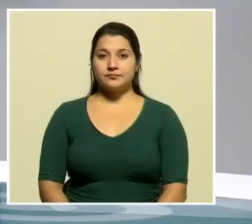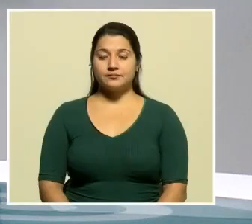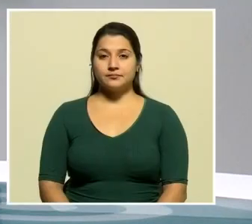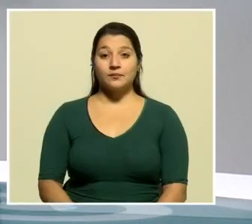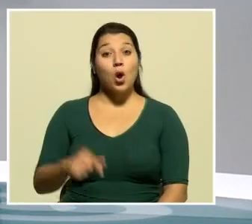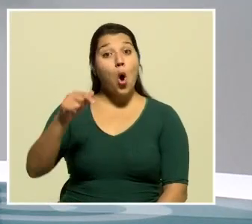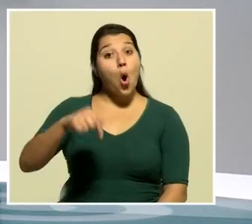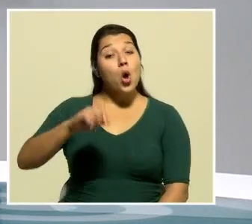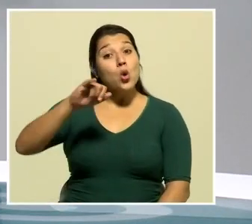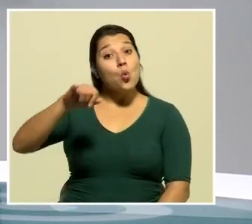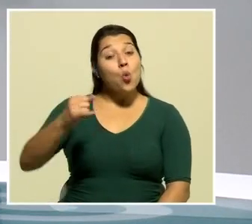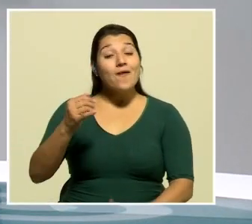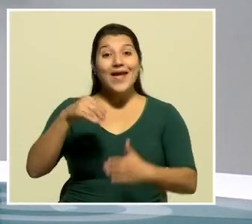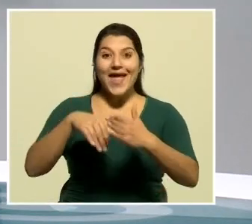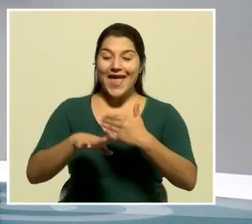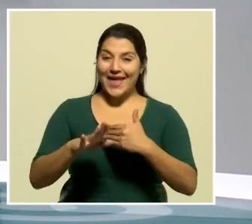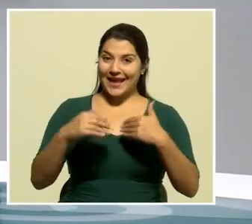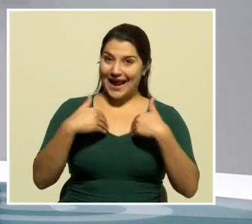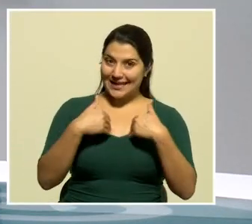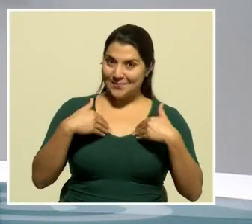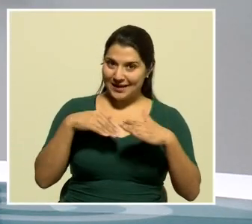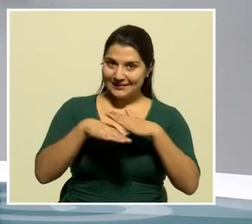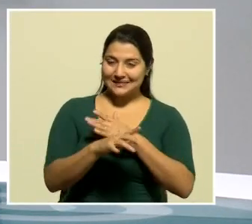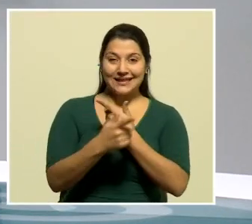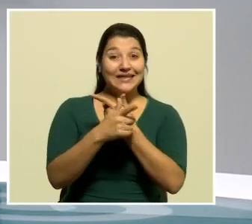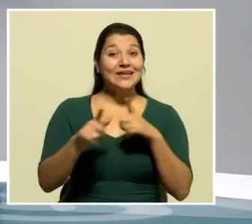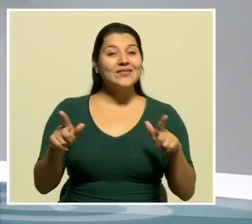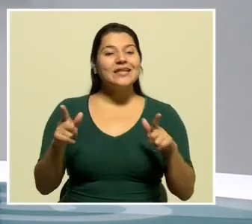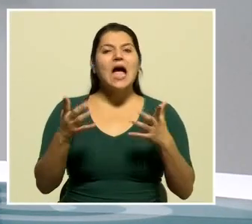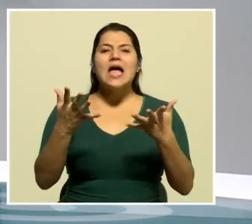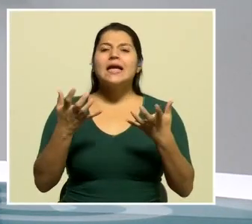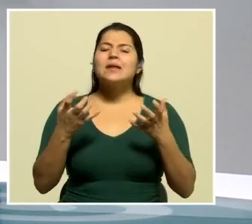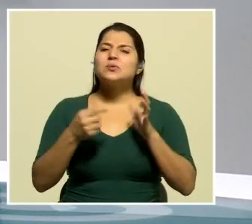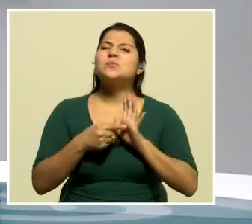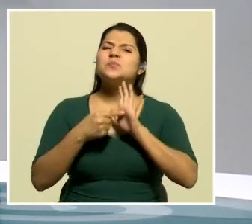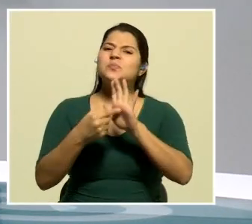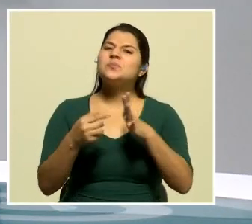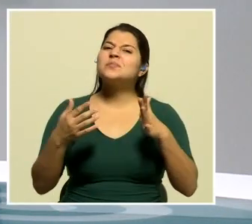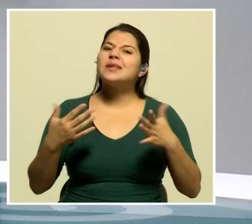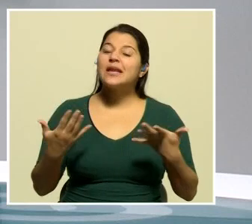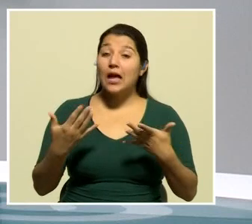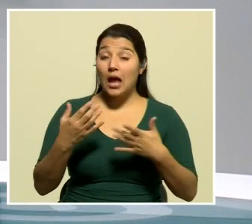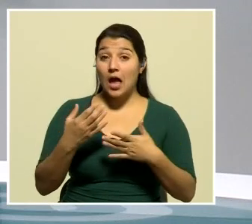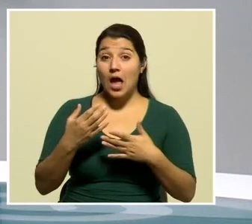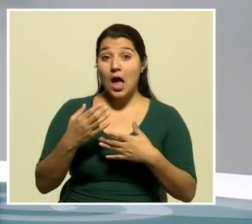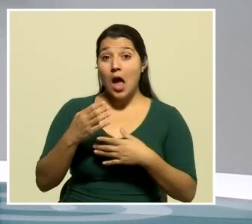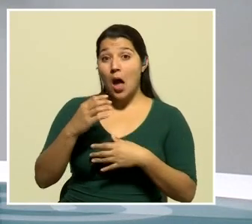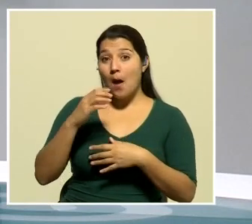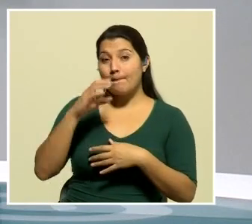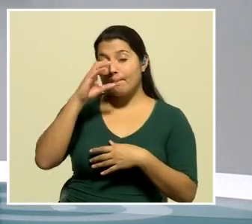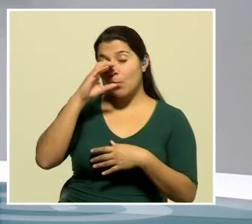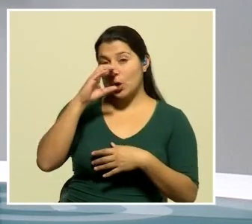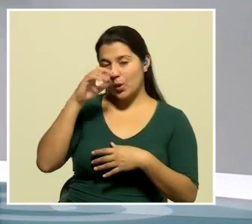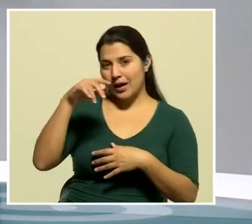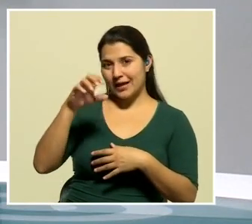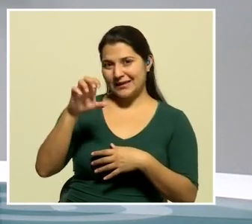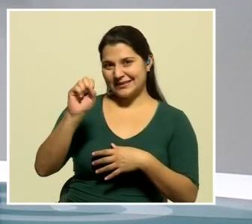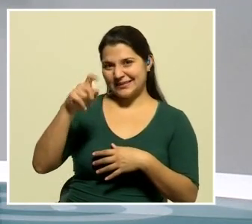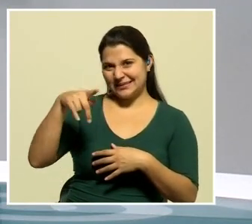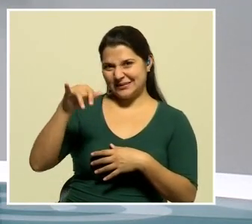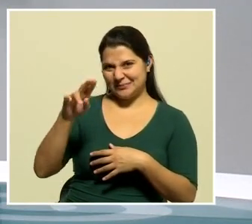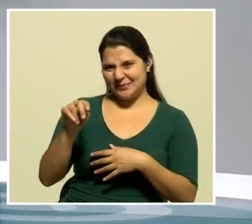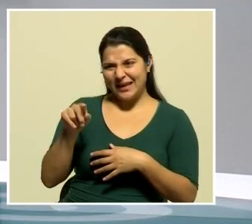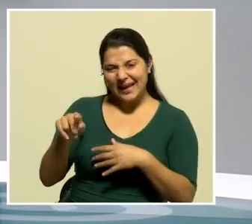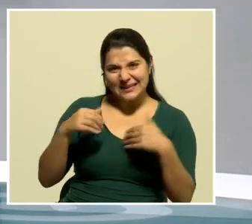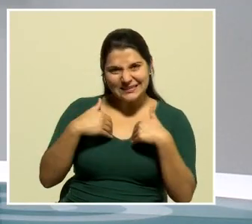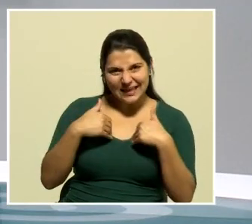Y este jueves en nuestra sección Animales en Libertad le presentamos al puercoespín centroamericano. Este mamífero